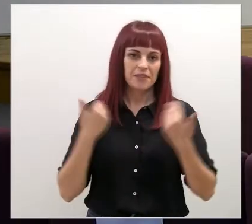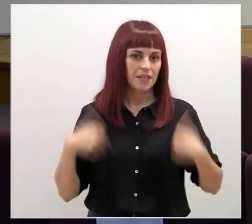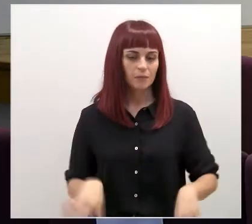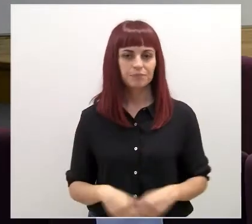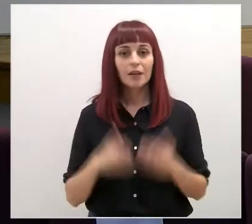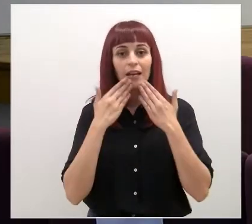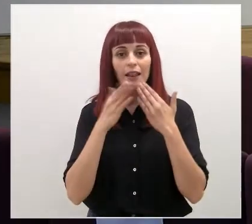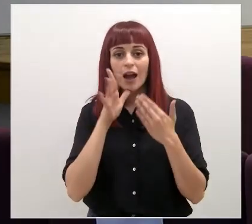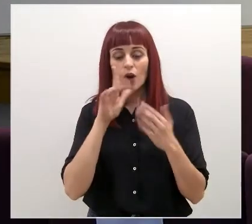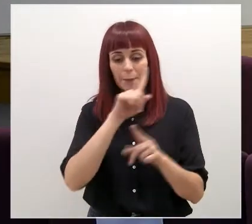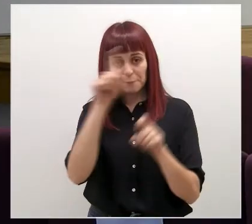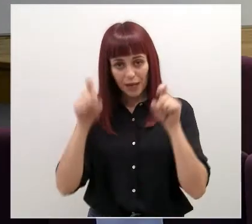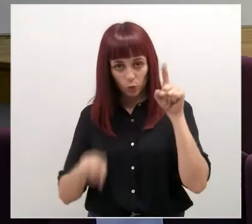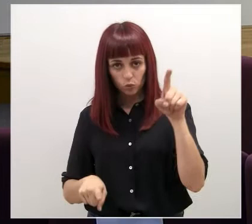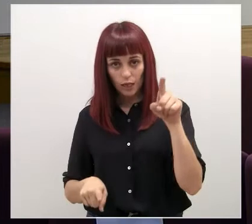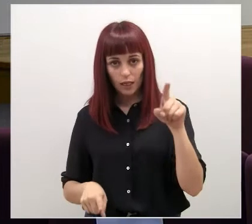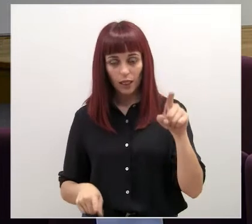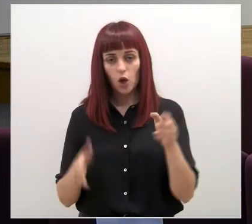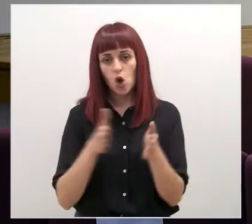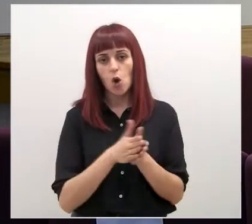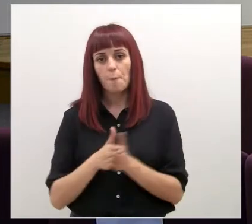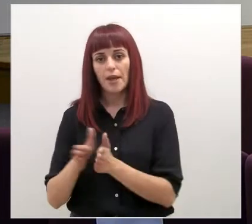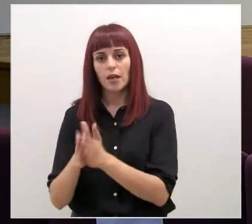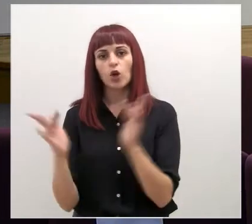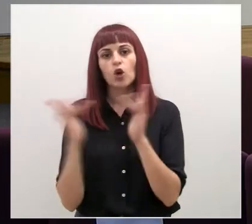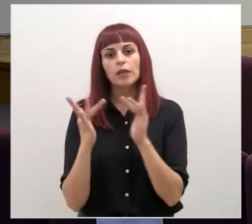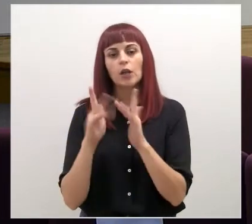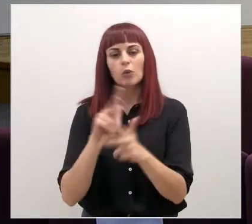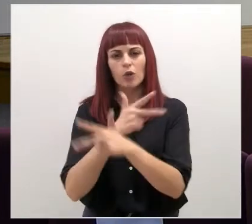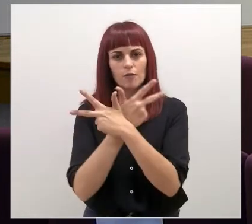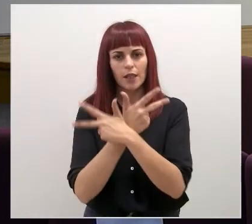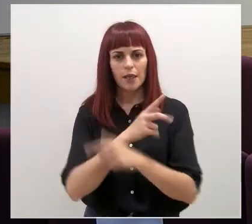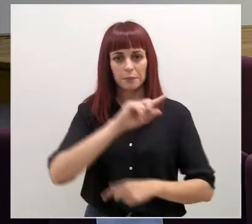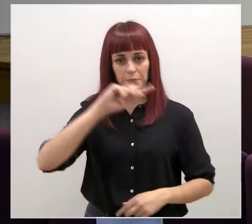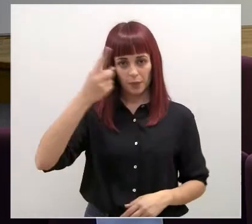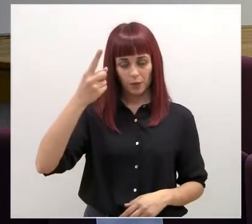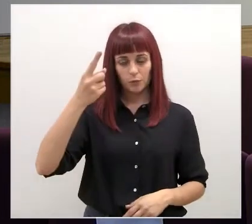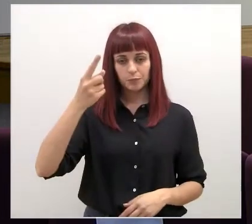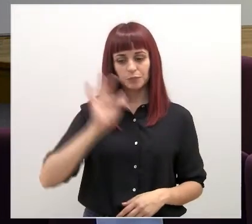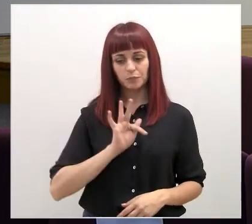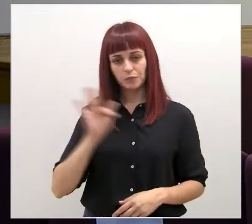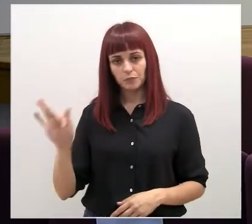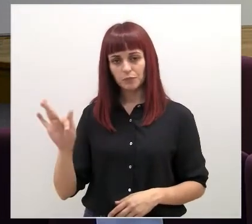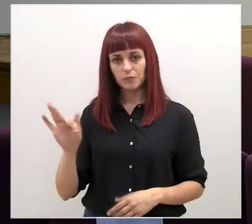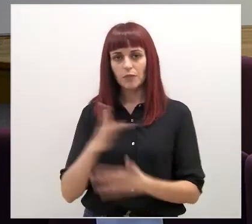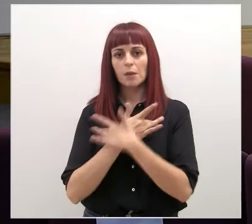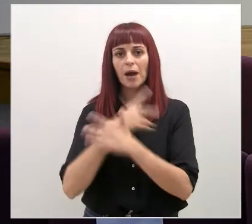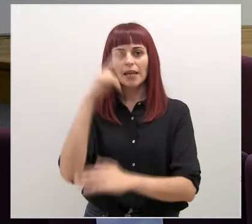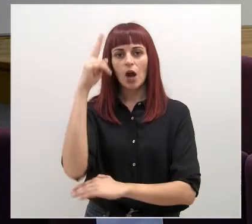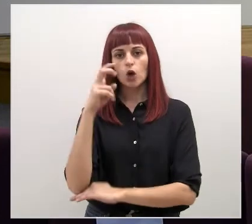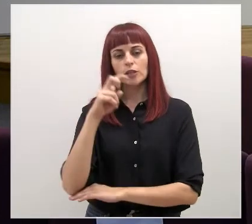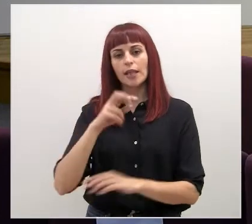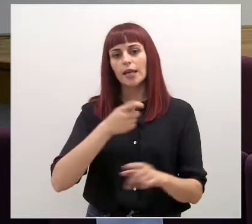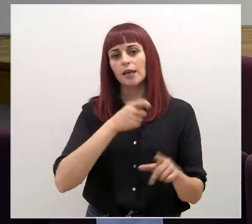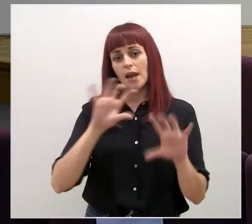Gracias. Pasamos ahora al turno de preguntas de los compañeros que se encuentran conectados por videoconferencia. En primer lugar, tiene la palabra María José Jiménez, de